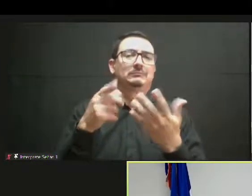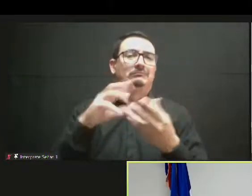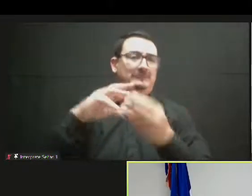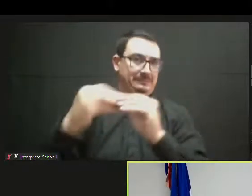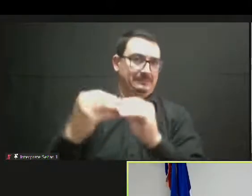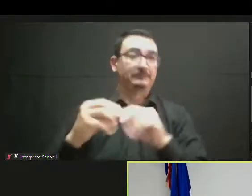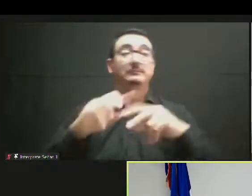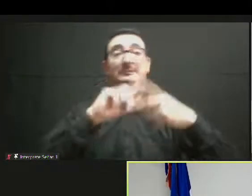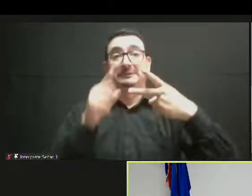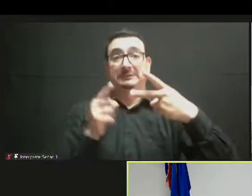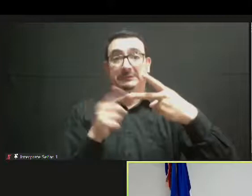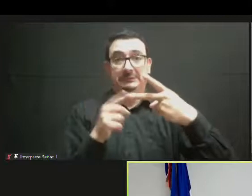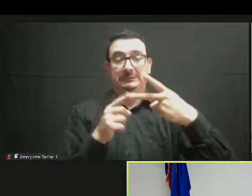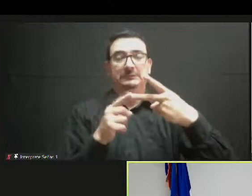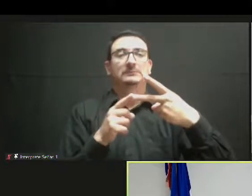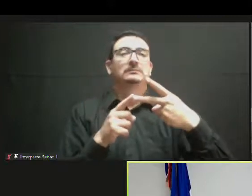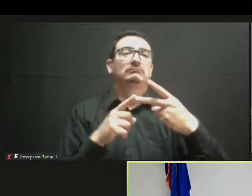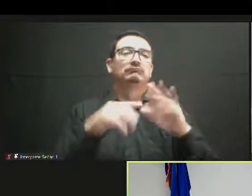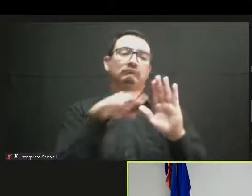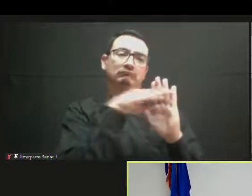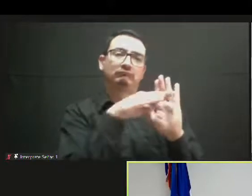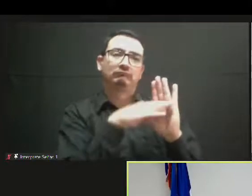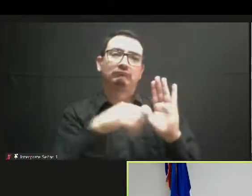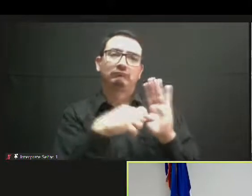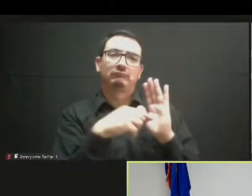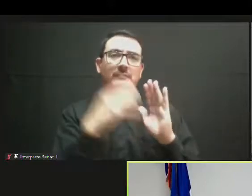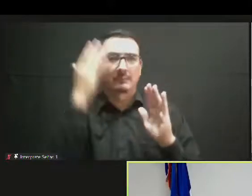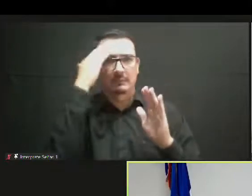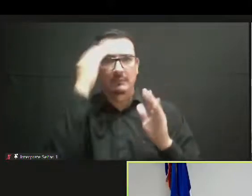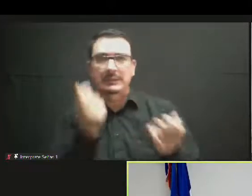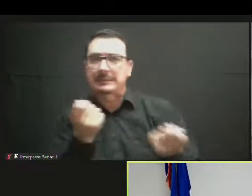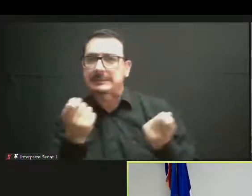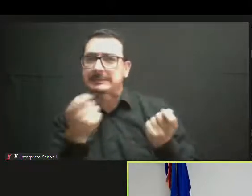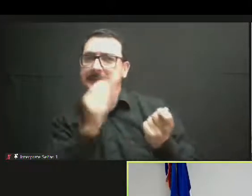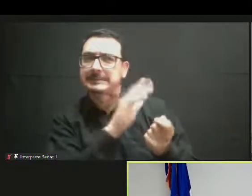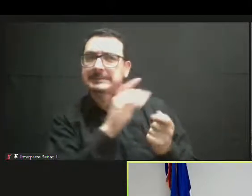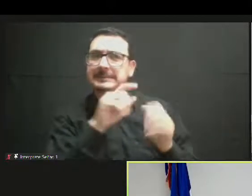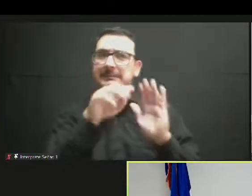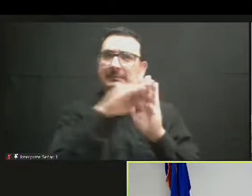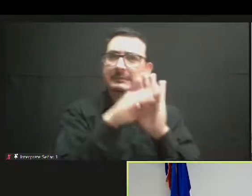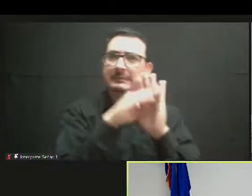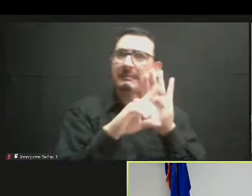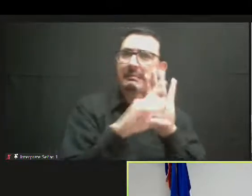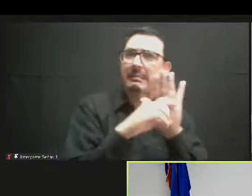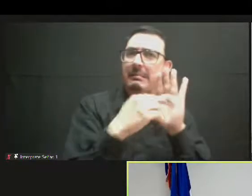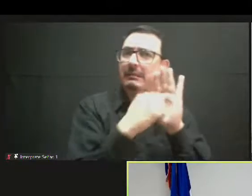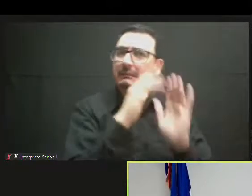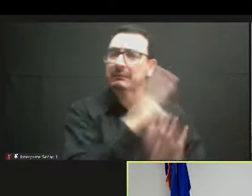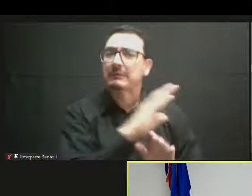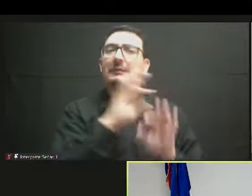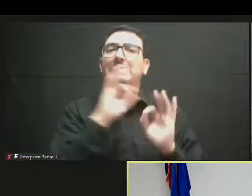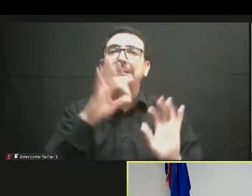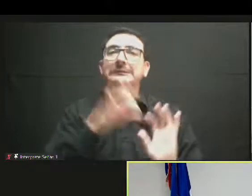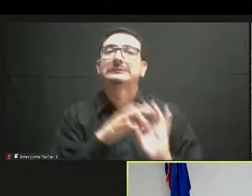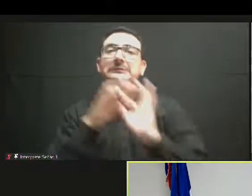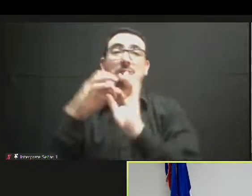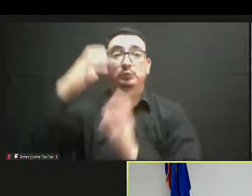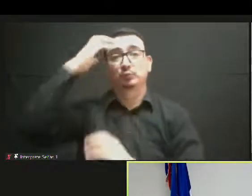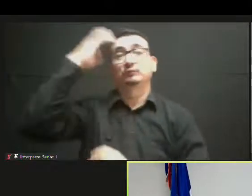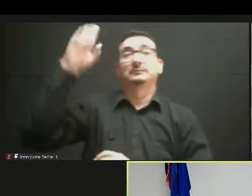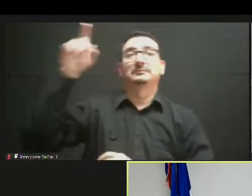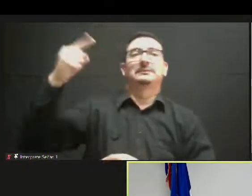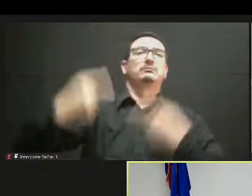normativos e institucionales, lo cual define políticas, estrategias,